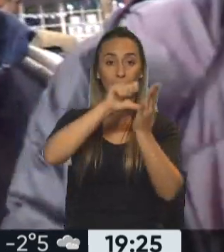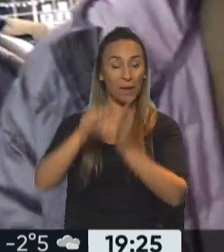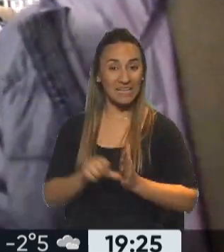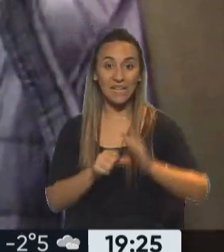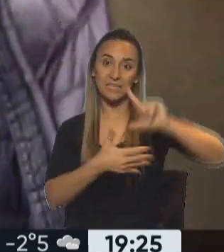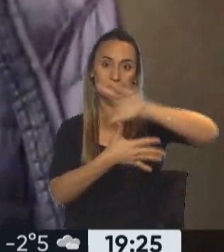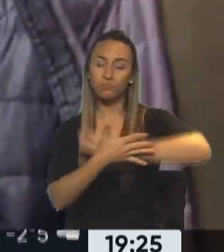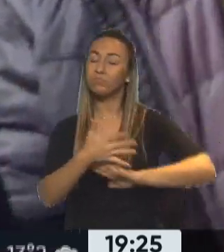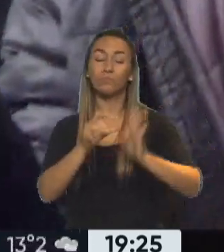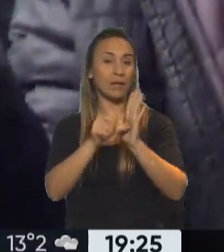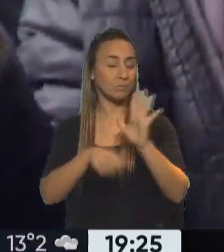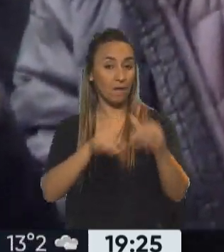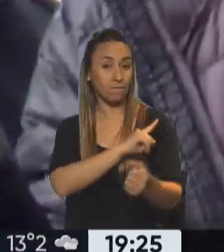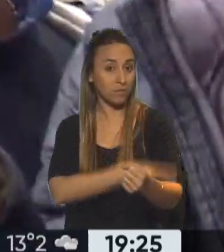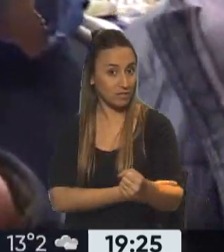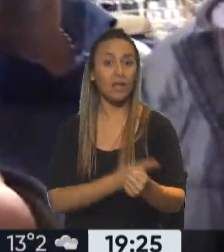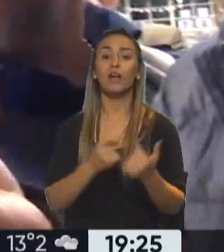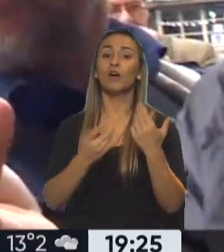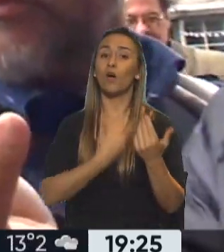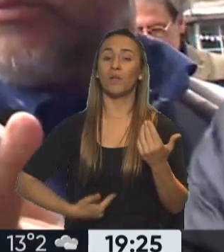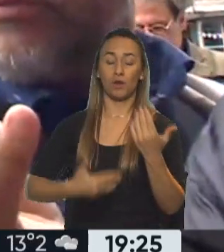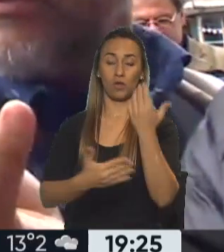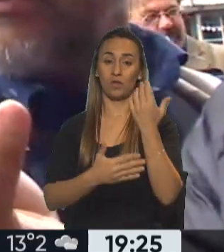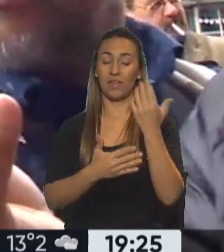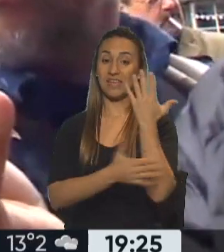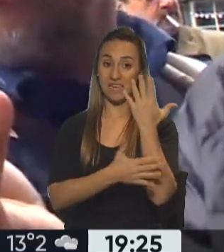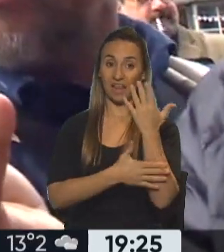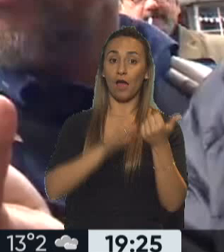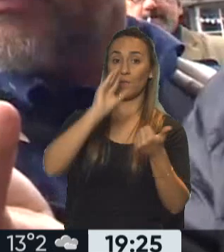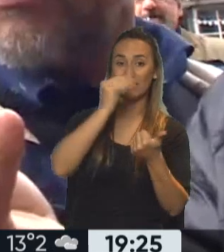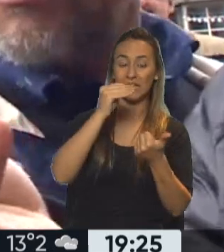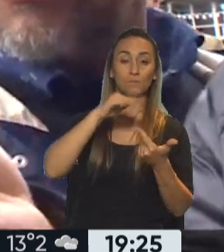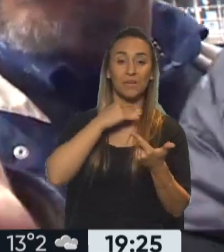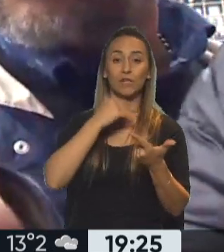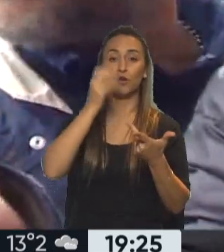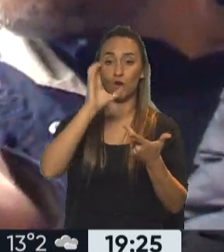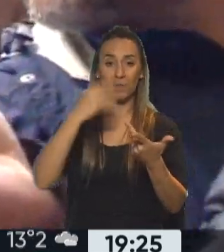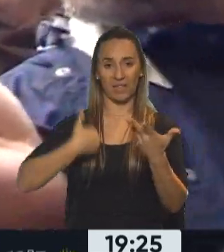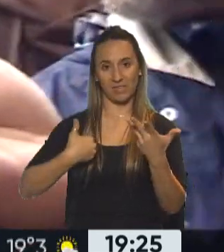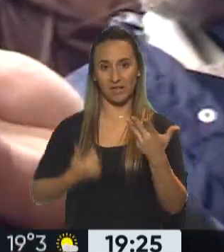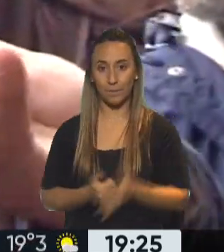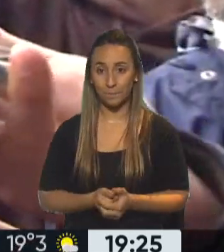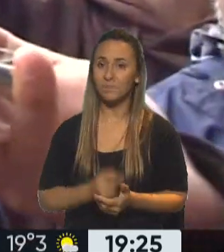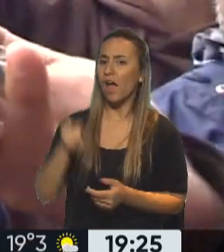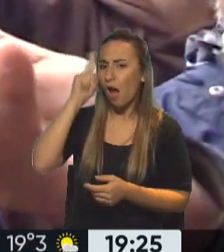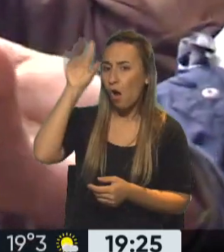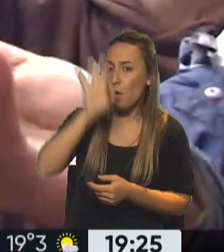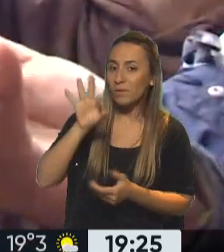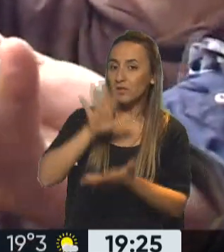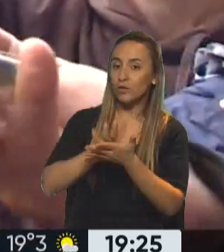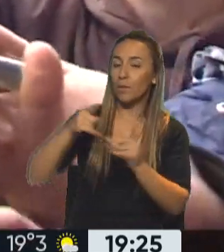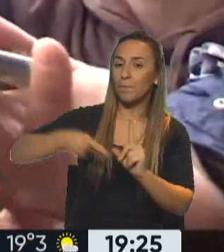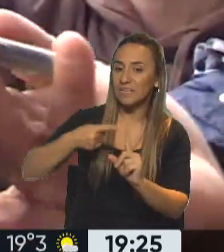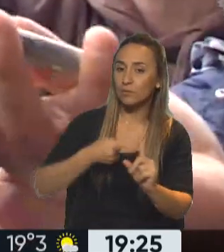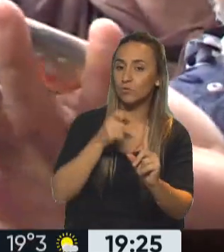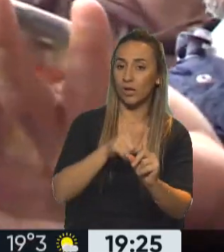la región van a estar en manos de gobiernos de izquierda: Brasil, México, Colombia y Argentina. ¿Qué opina de la persecución judicial que se le está haciendo a la vicepresidenta